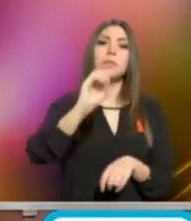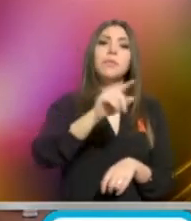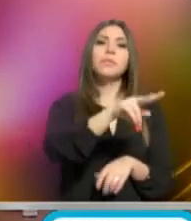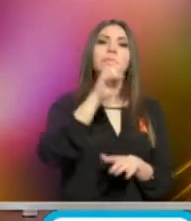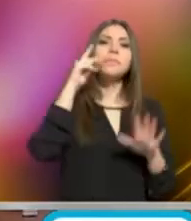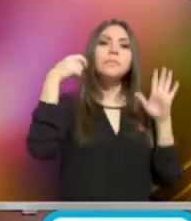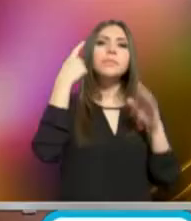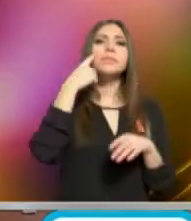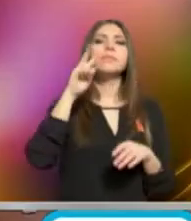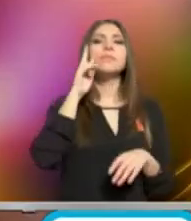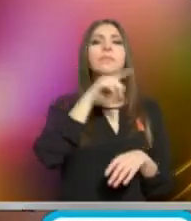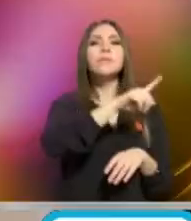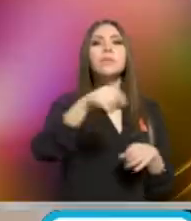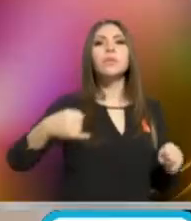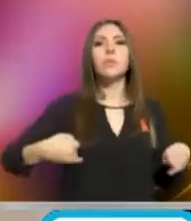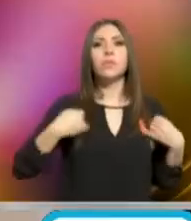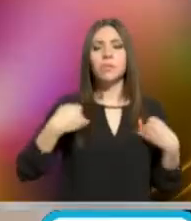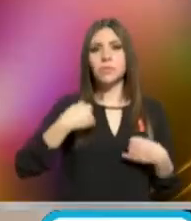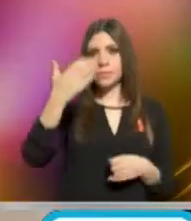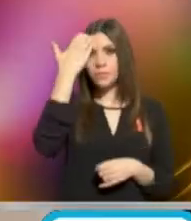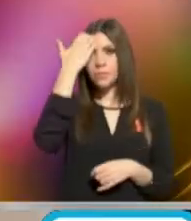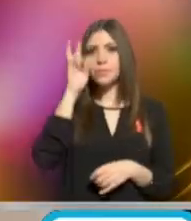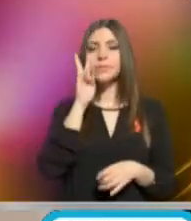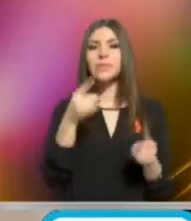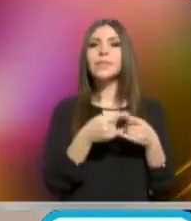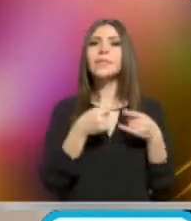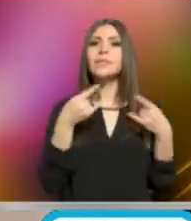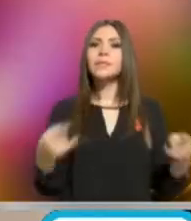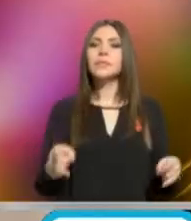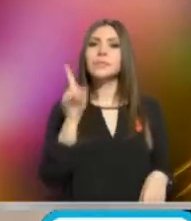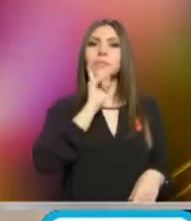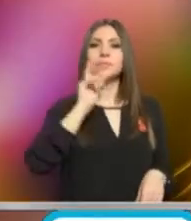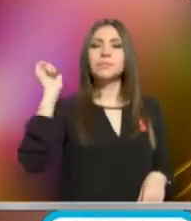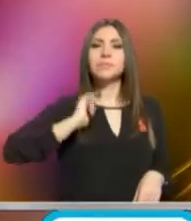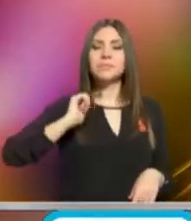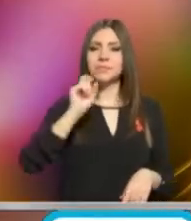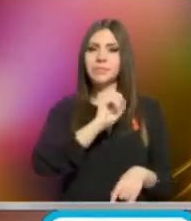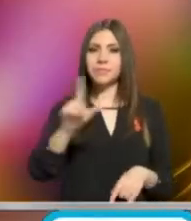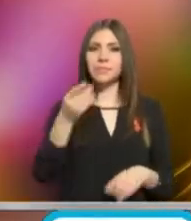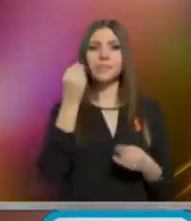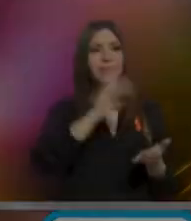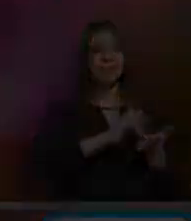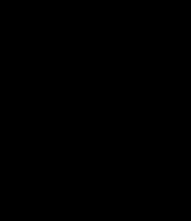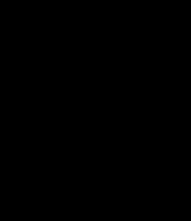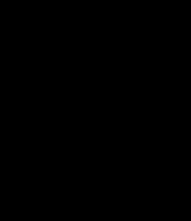mejor para llevar a los jóvenes y que conozcan Sí. esta historia de las vedettes. Muchas Exactamente. gracias, Eric. Nos vemos después.